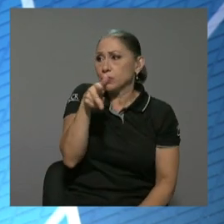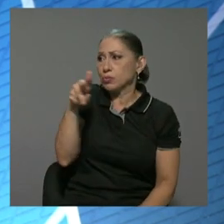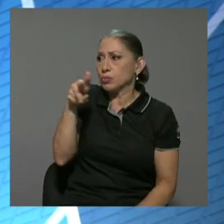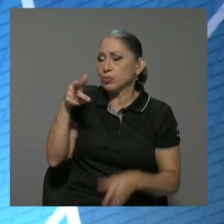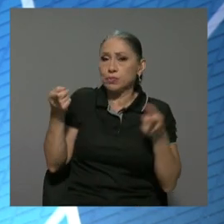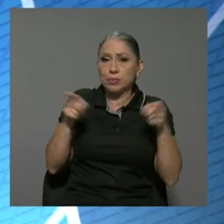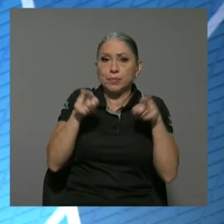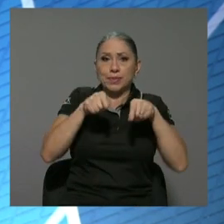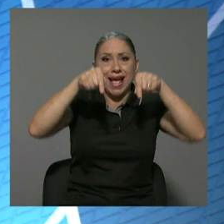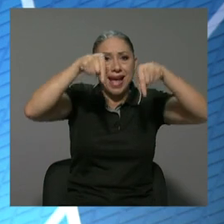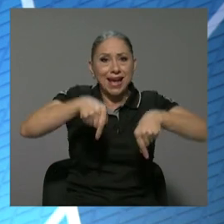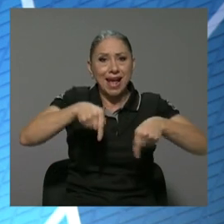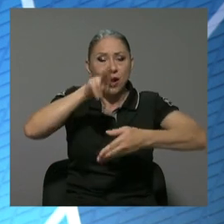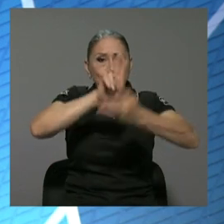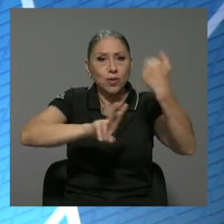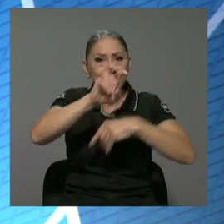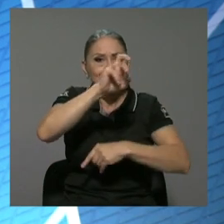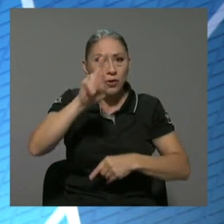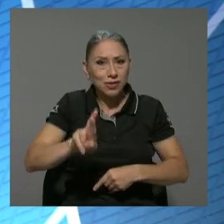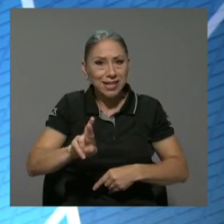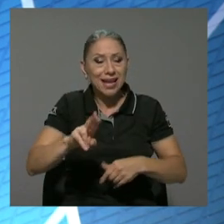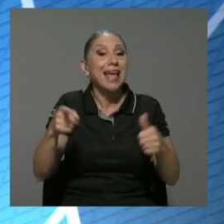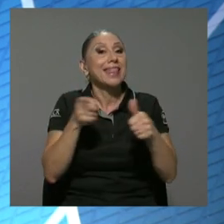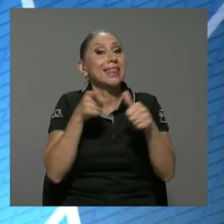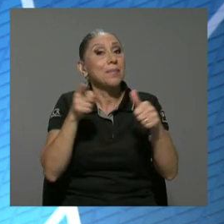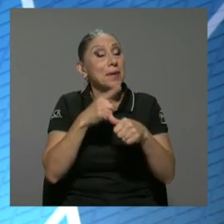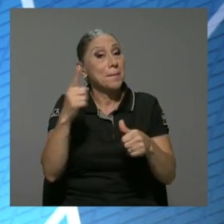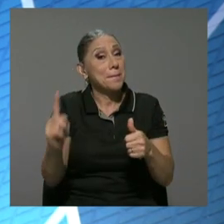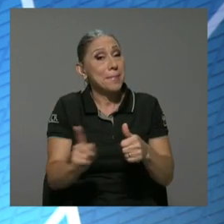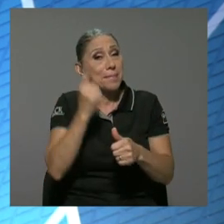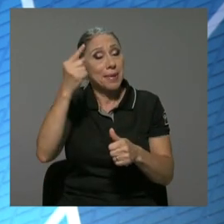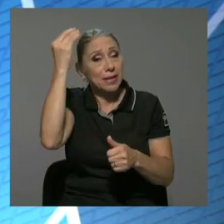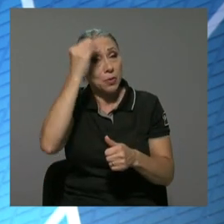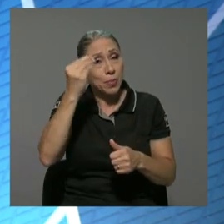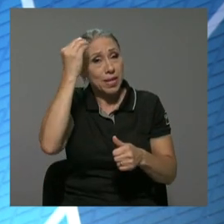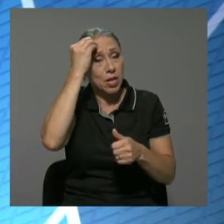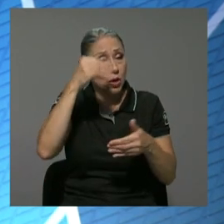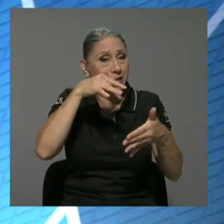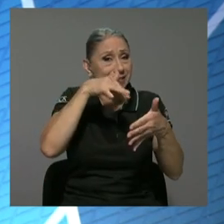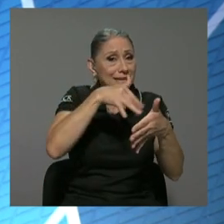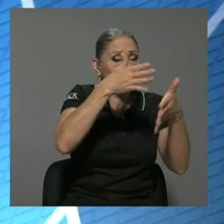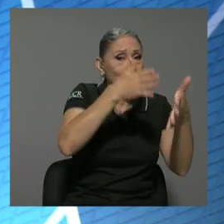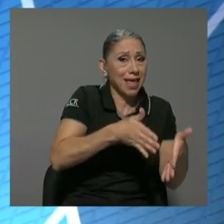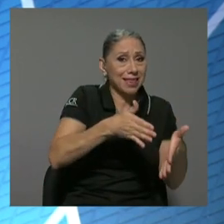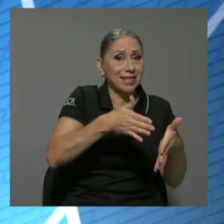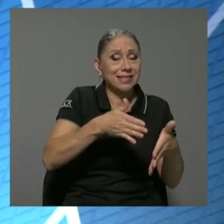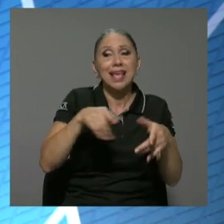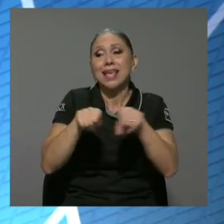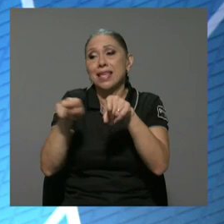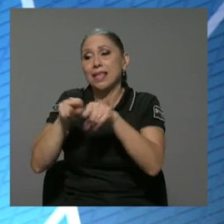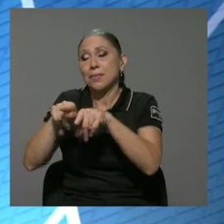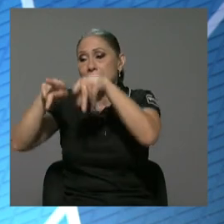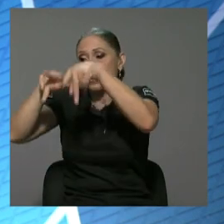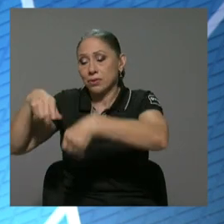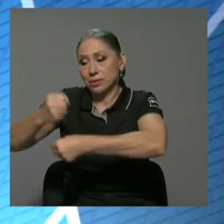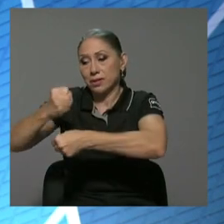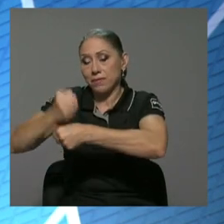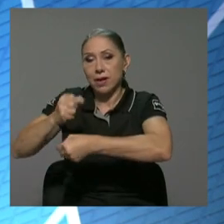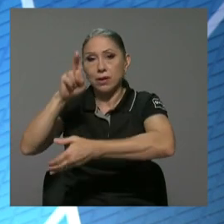Rica, y las primeras impresiones de representantes estudiantiles y funcionarios de la Universidad de Costa